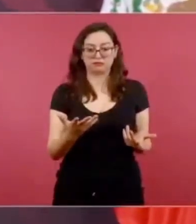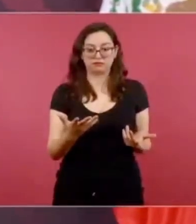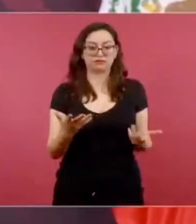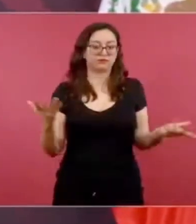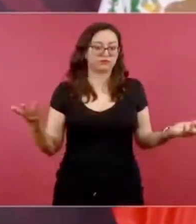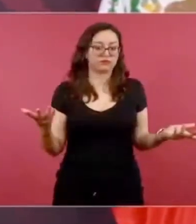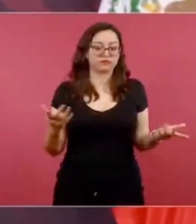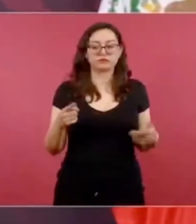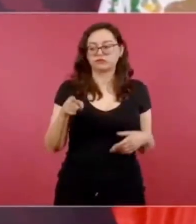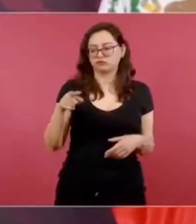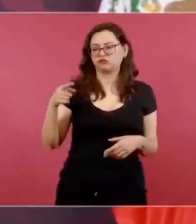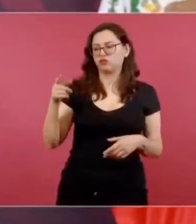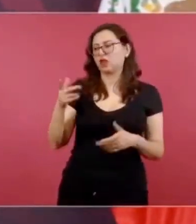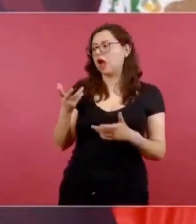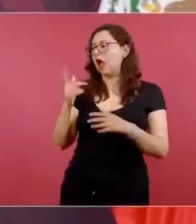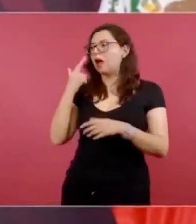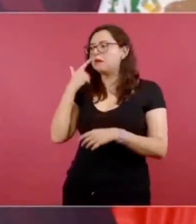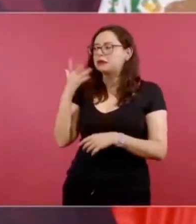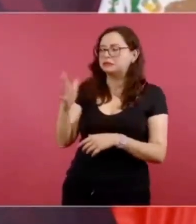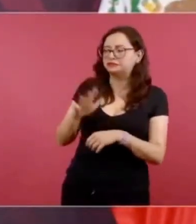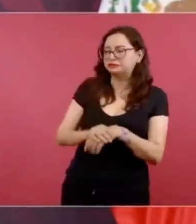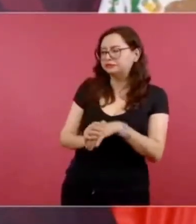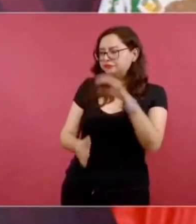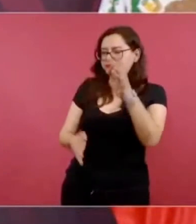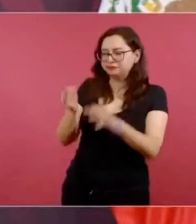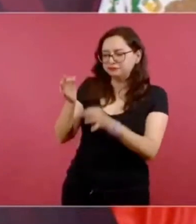los cargos.